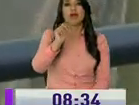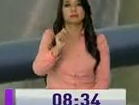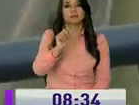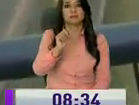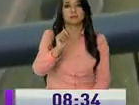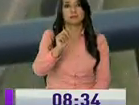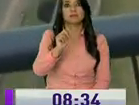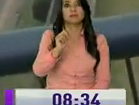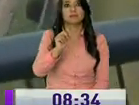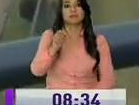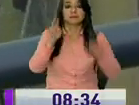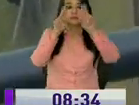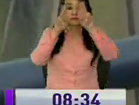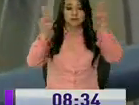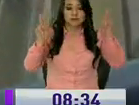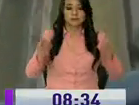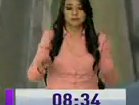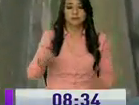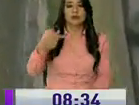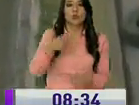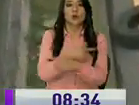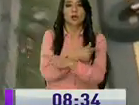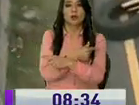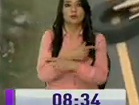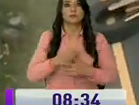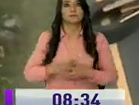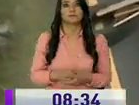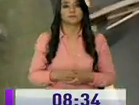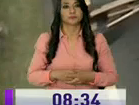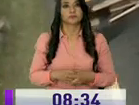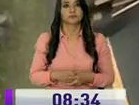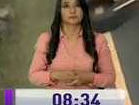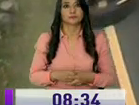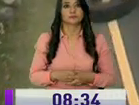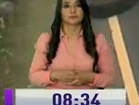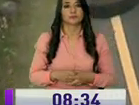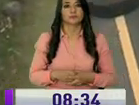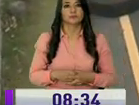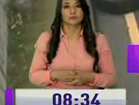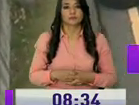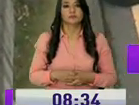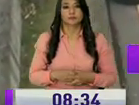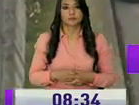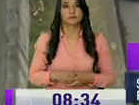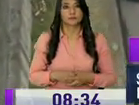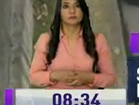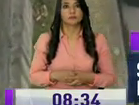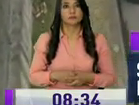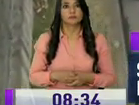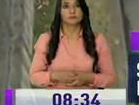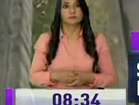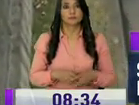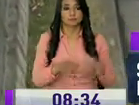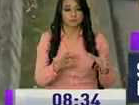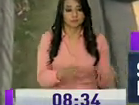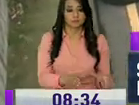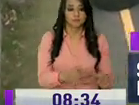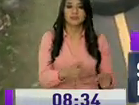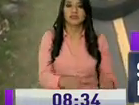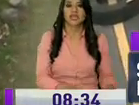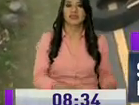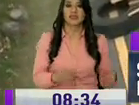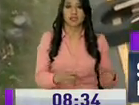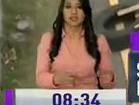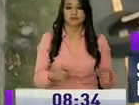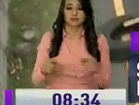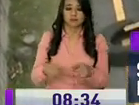sector del puente de Guajaló. Ustedes pueden ver, amigos televidentes, cómo se preparan ya para poder quemar nuevamente